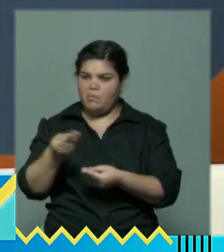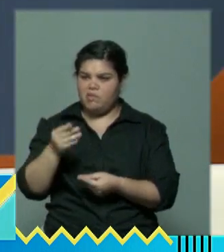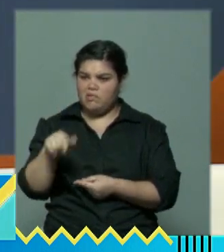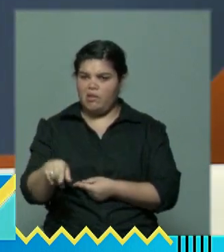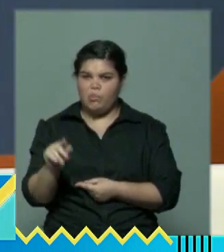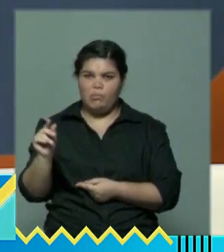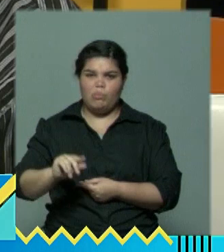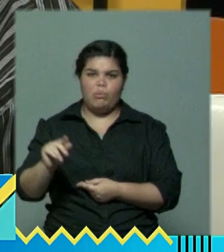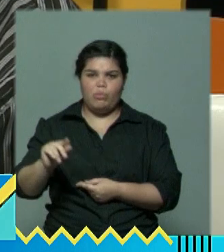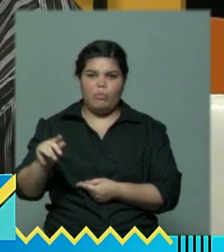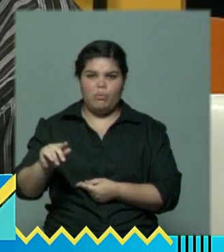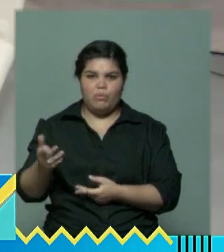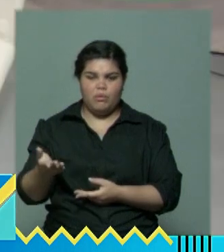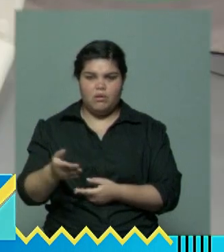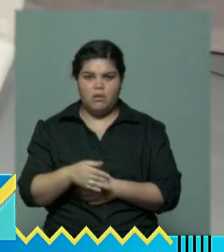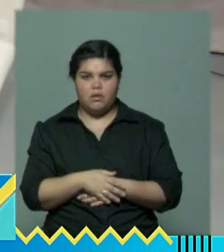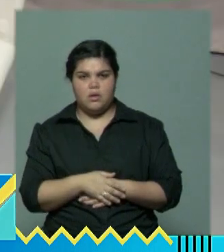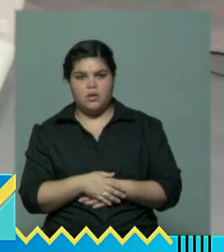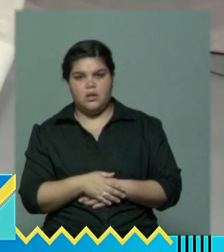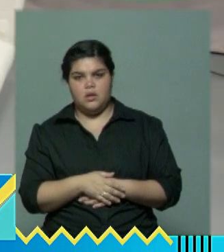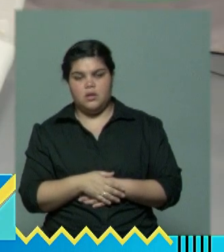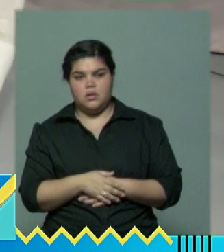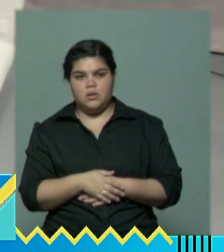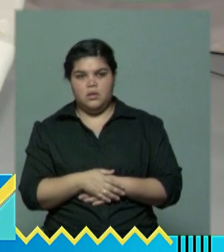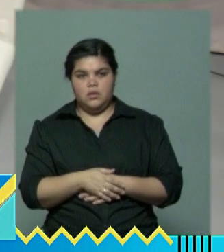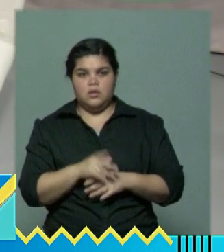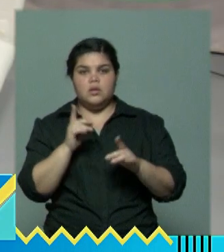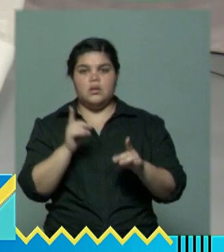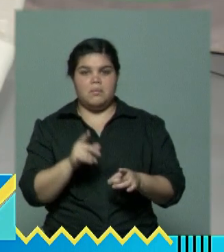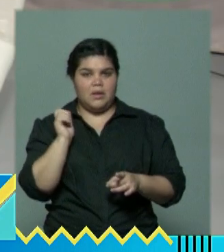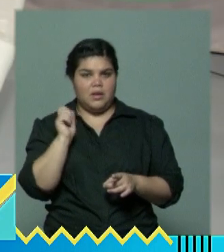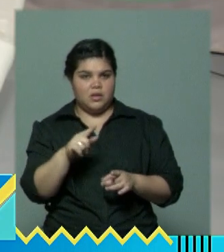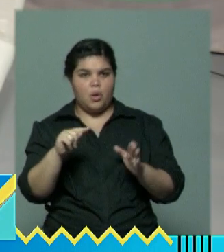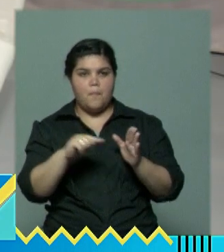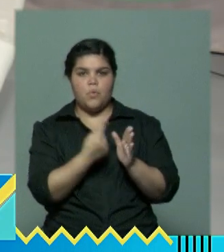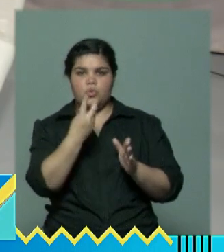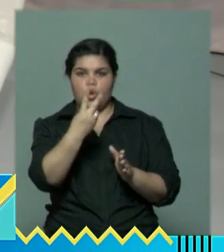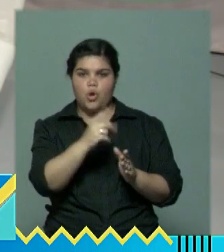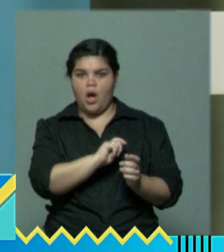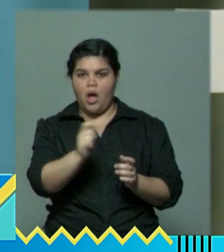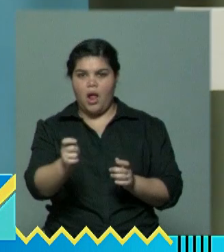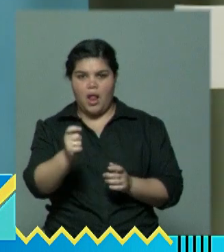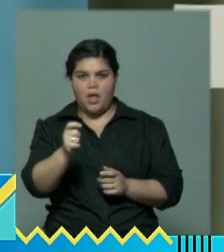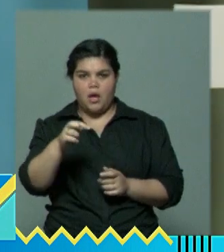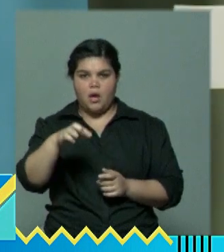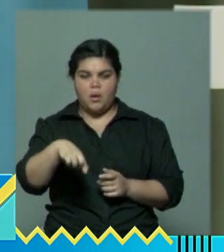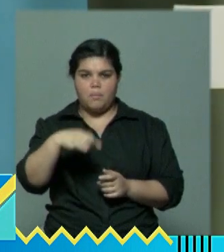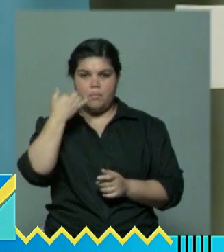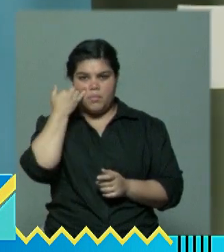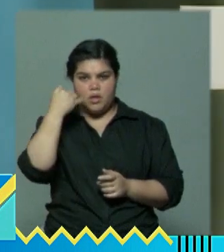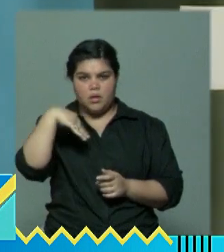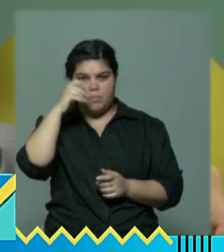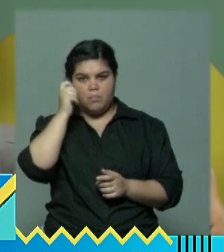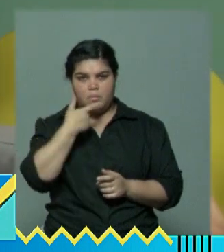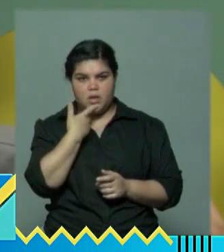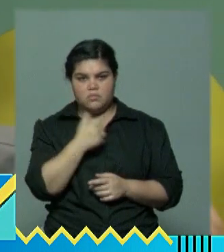todo lo que tendría que aportar. ¿Es así? ¿Se le carga sobre las pymes? Digamos, ¿se está cargando estos 2 puntos sobre las pymes que a lo mejor puede llegar lo que han habido otros tipos de paliativos